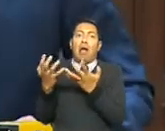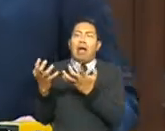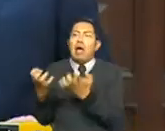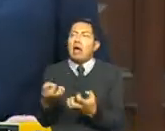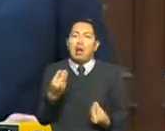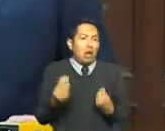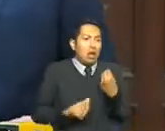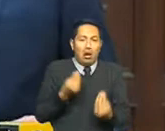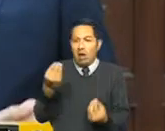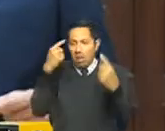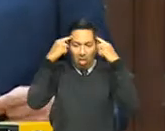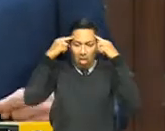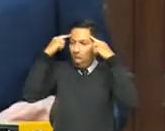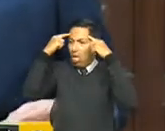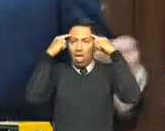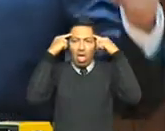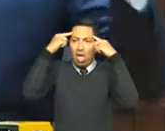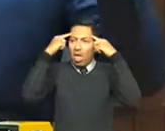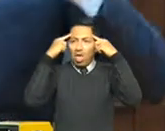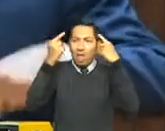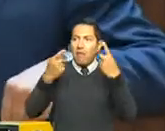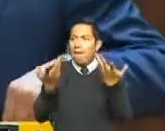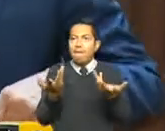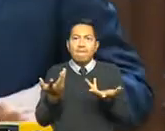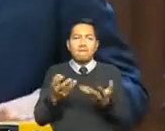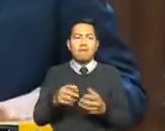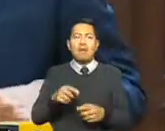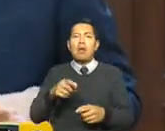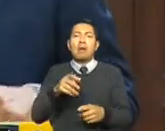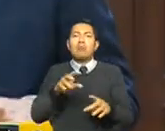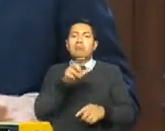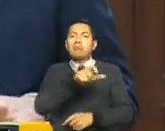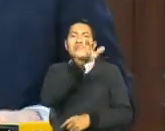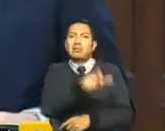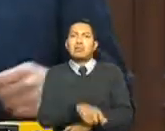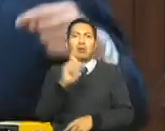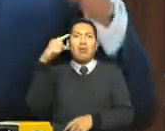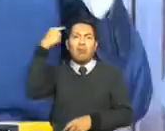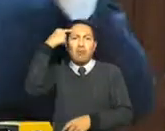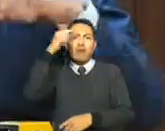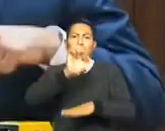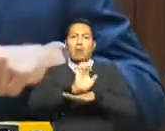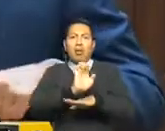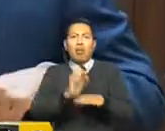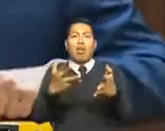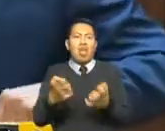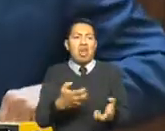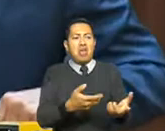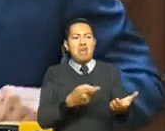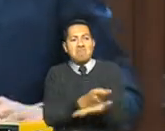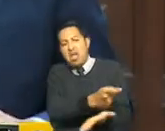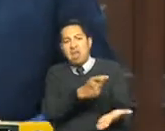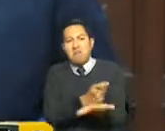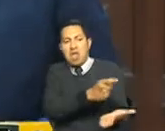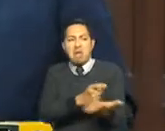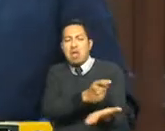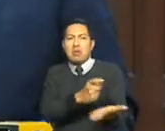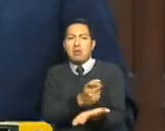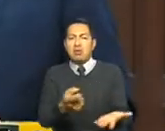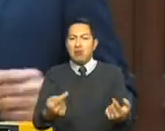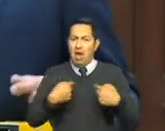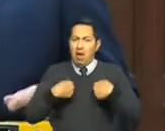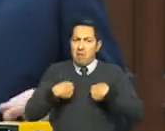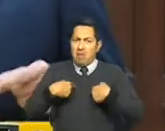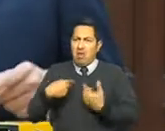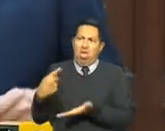manera, tratando de involucrar a miembros del gobierno nacional, particularmente en este caso a mí,